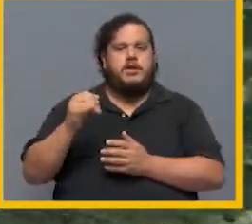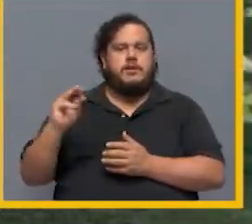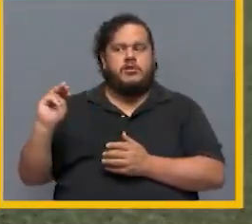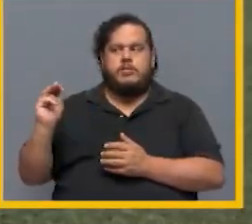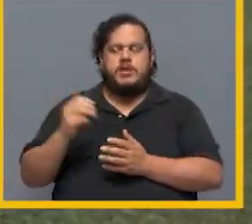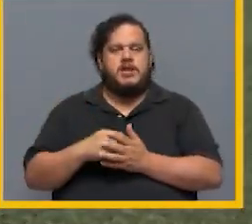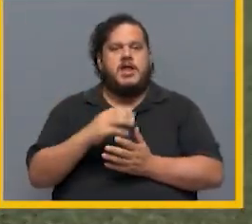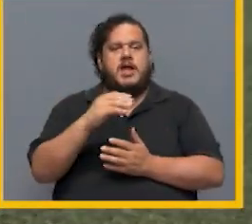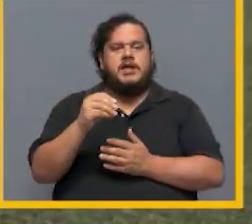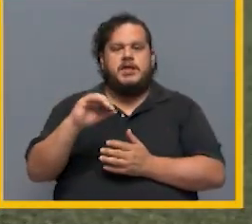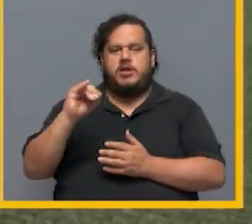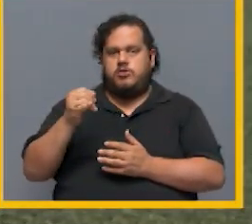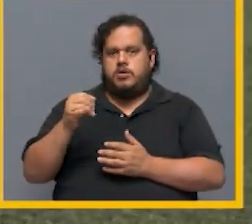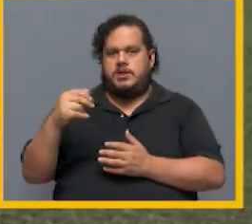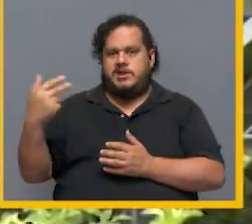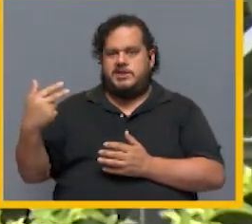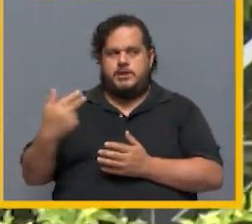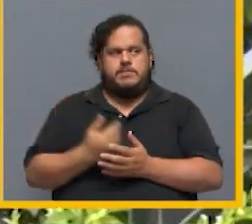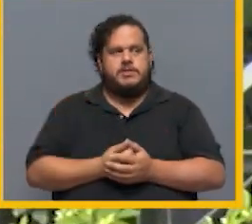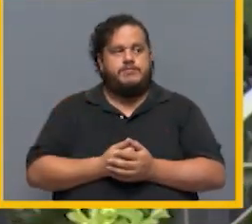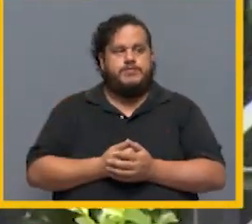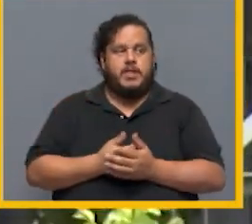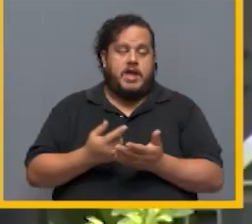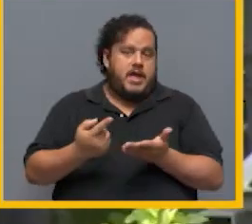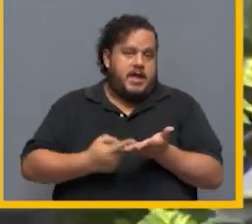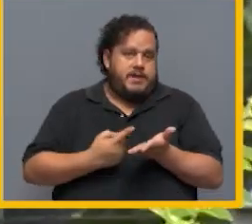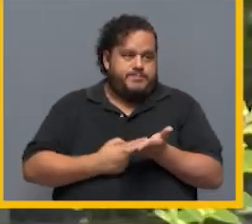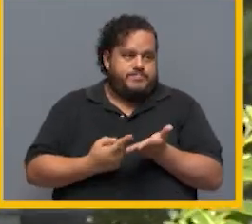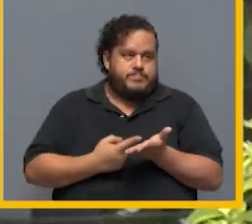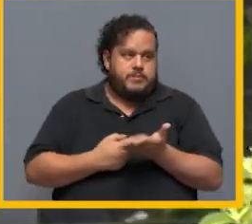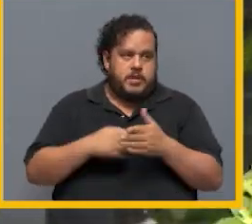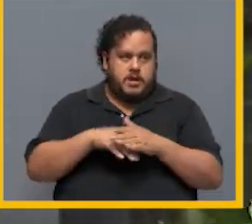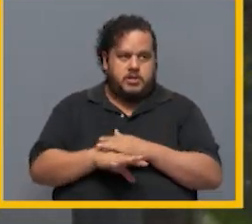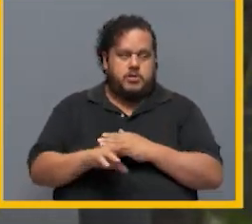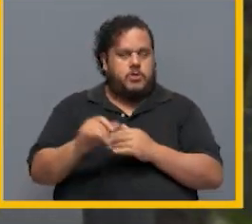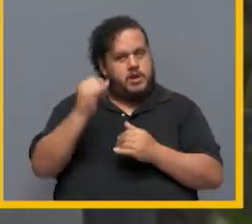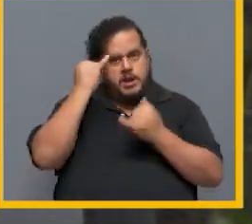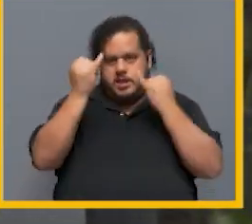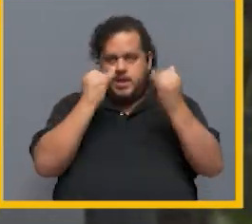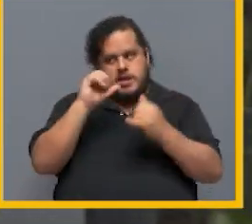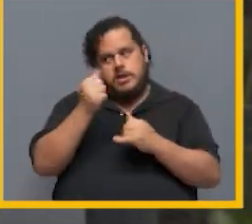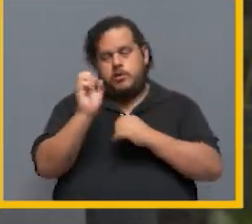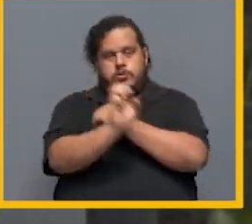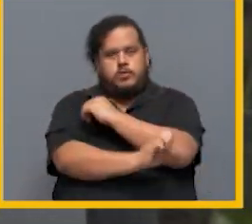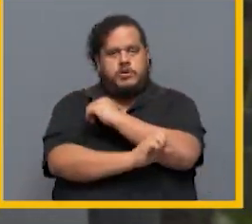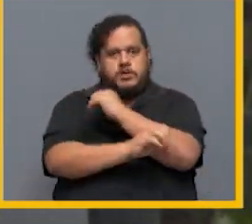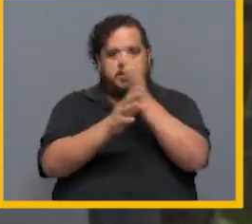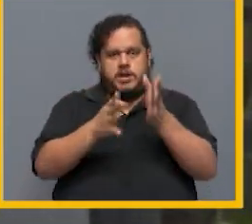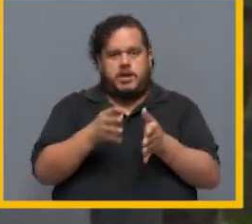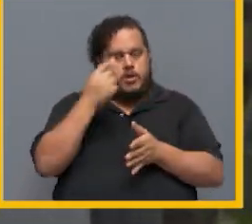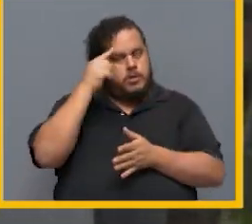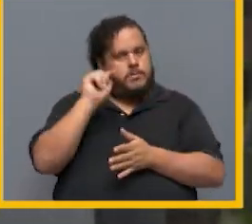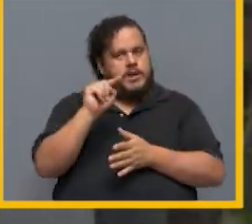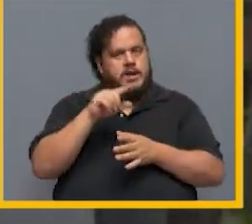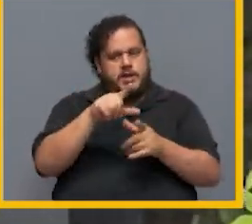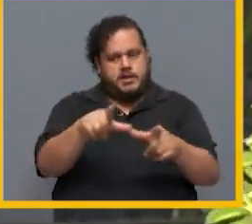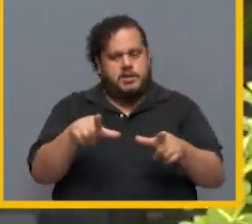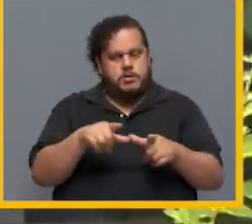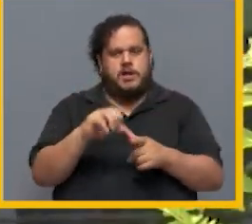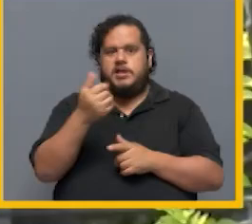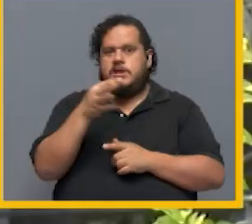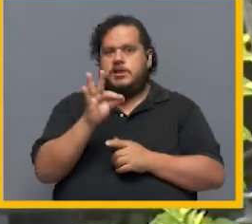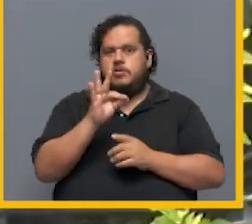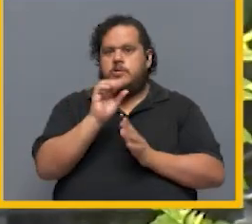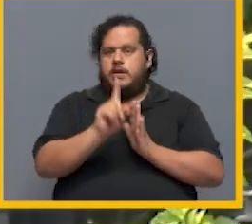Martínez y Johnny Chávez. Al debate entró la idea de nombrar a otro extranjero para este puesto. 19 horas